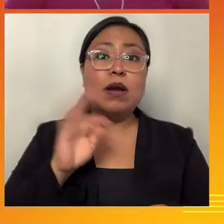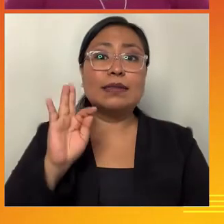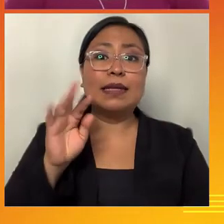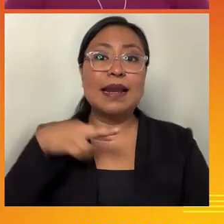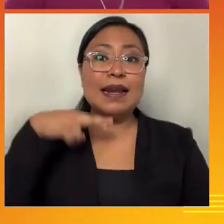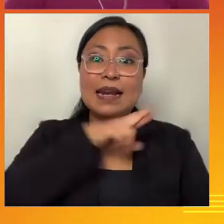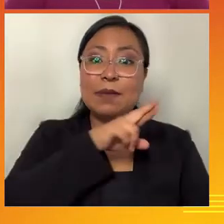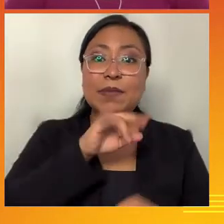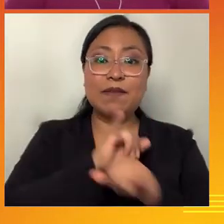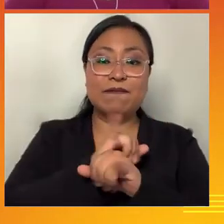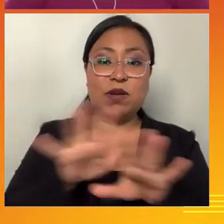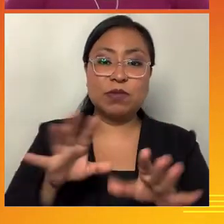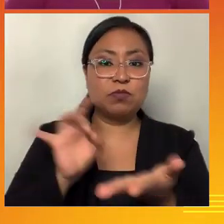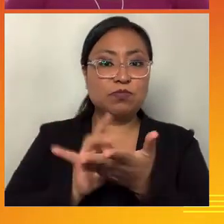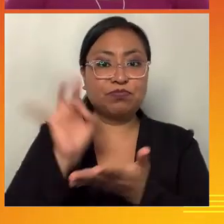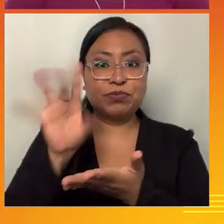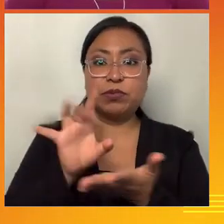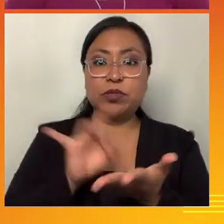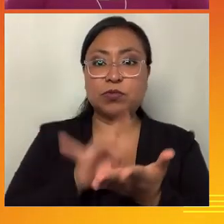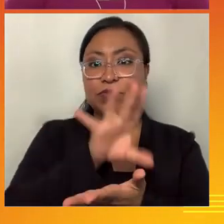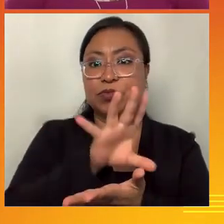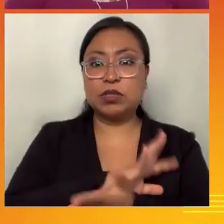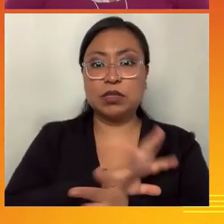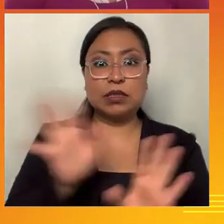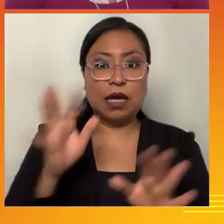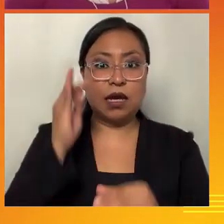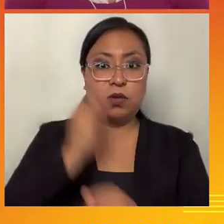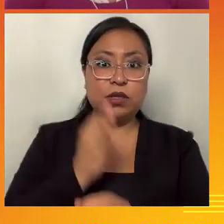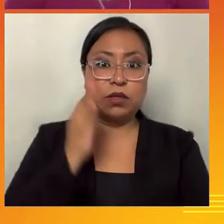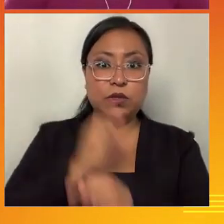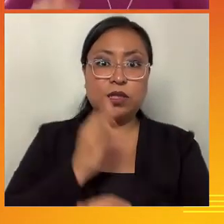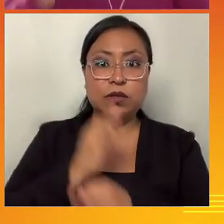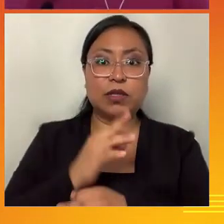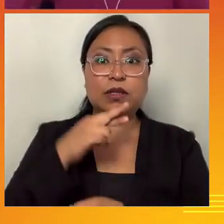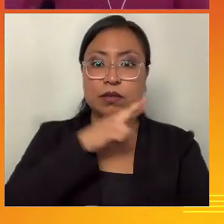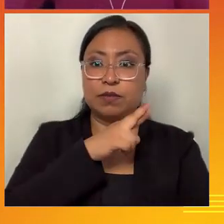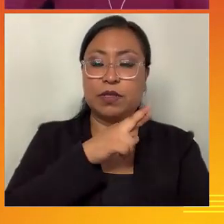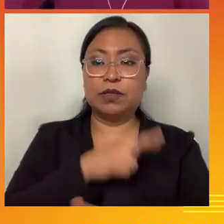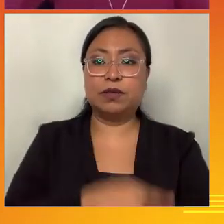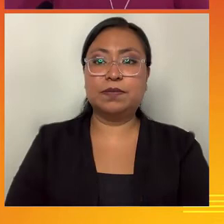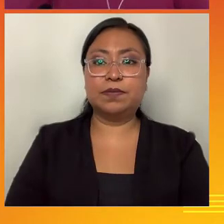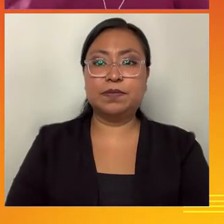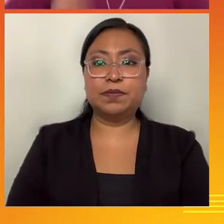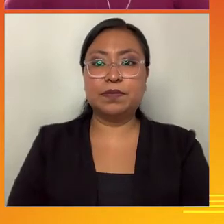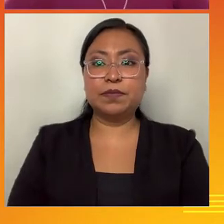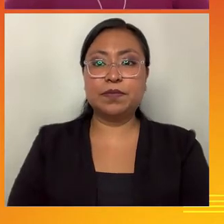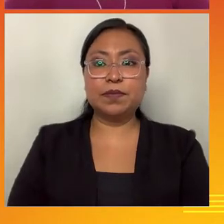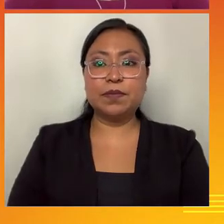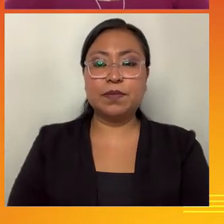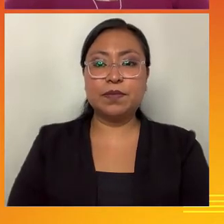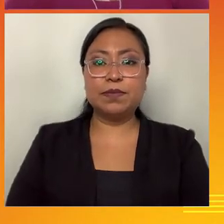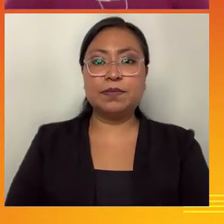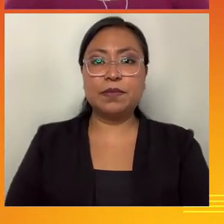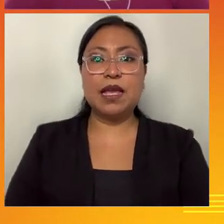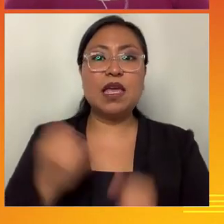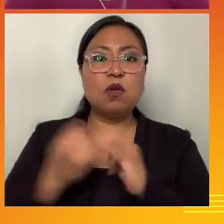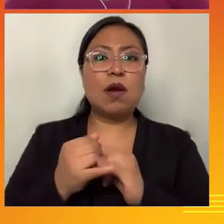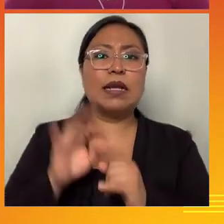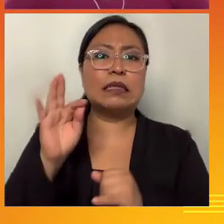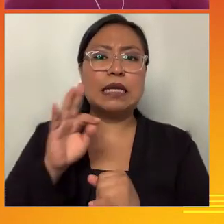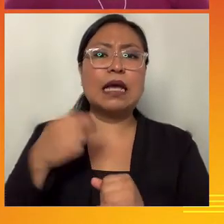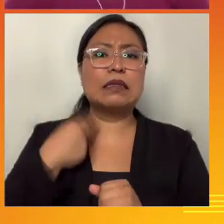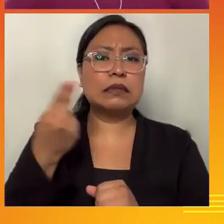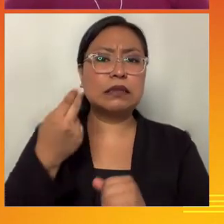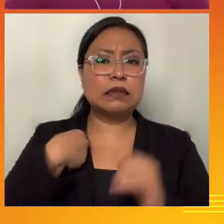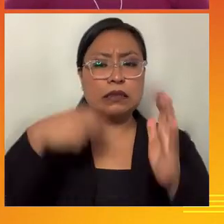de enviar algún documento, algún tipo de información que necesitamos y que tenemos que editar, tal vez que